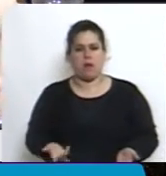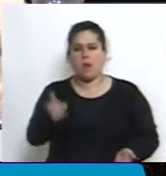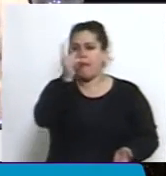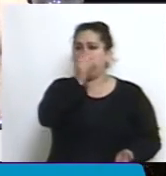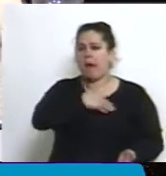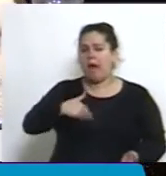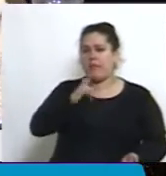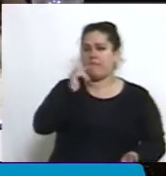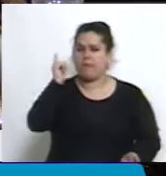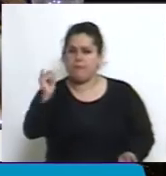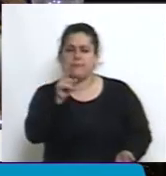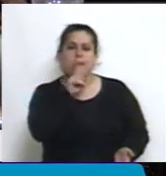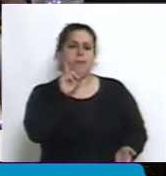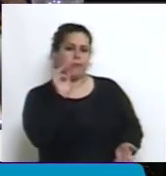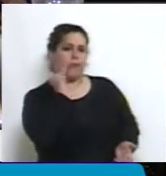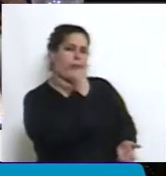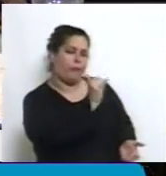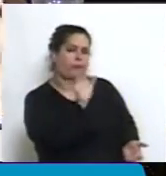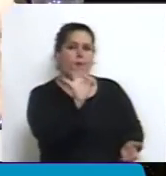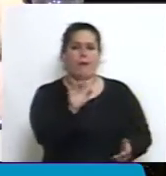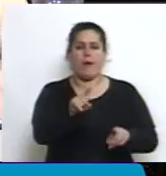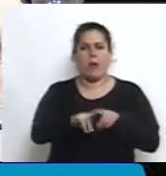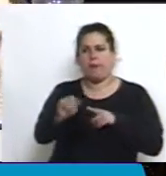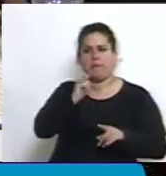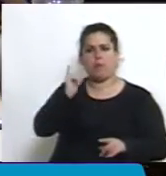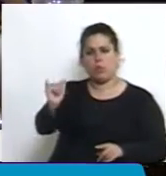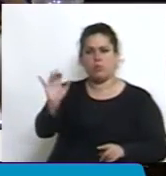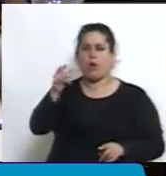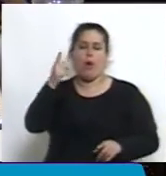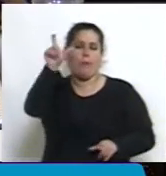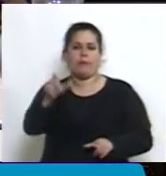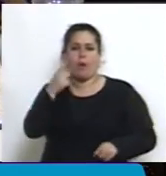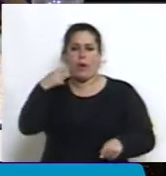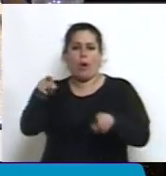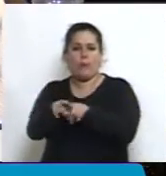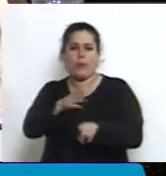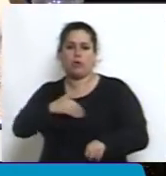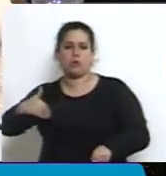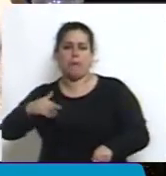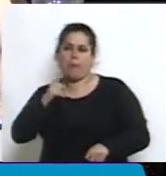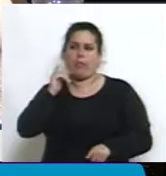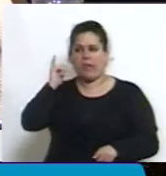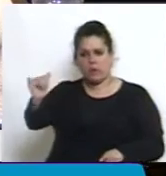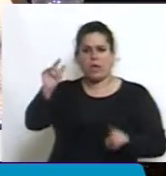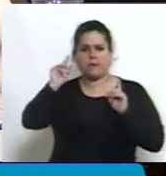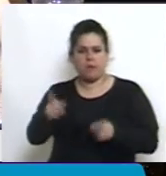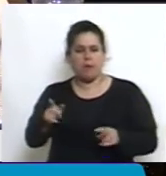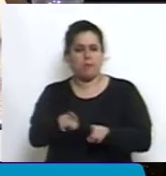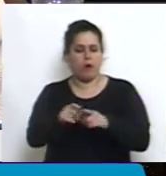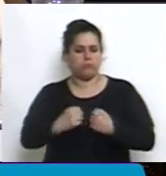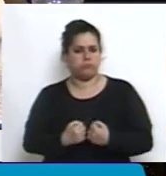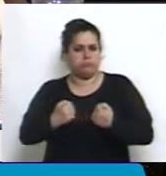padre, a su tío, a su hermano, a quien convive con su madre. esa